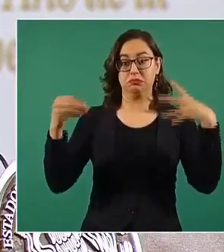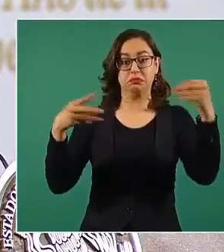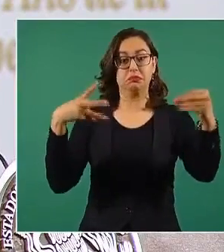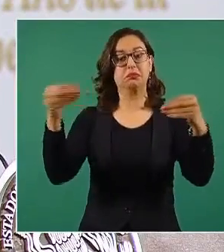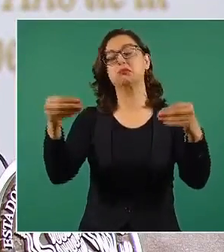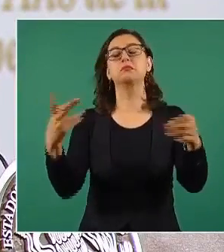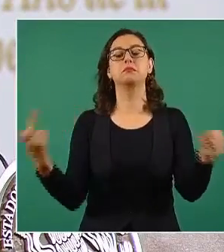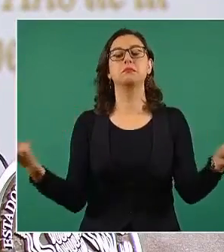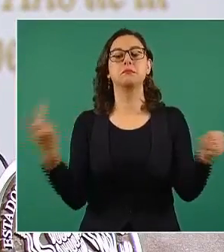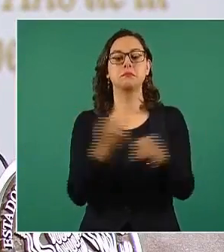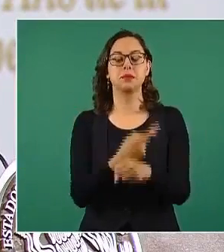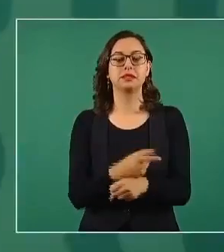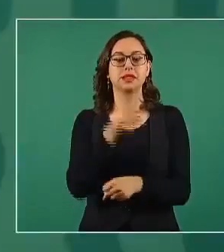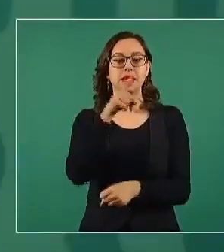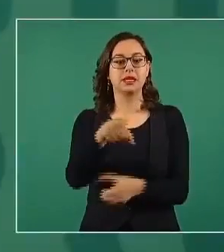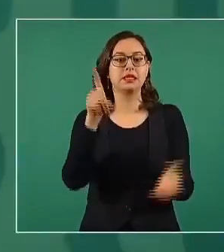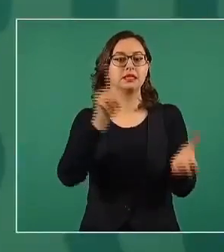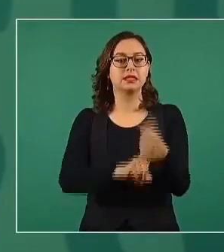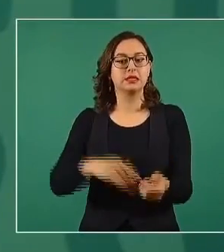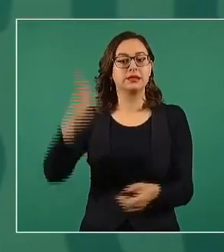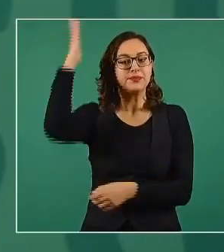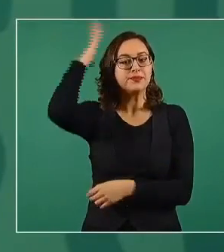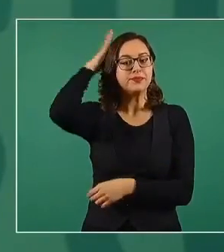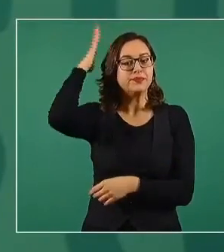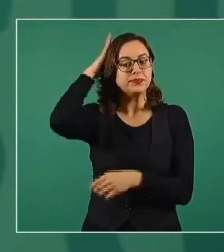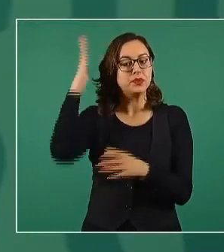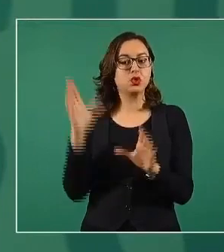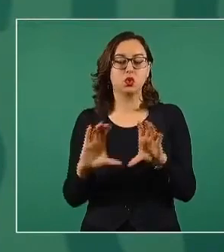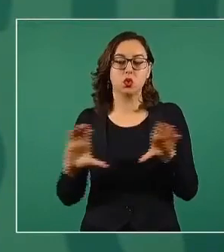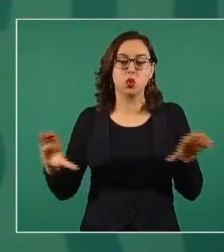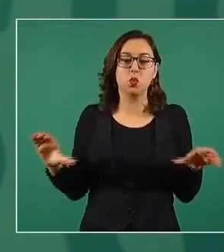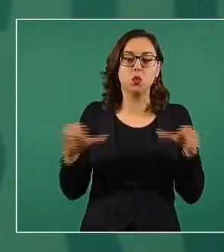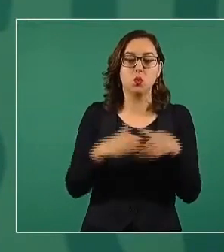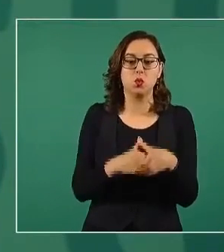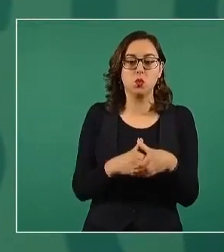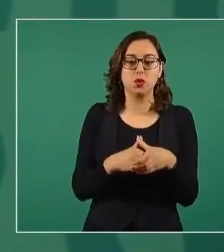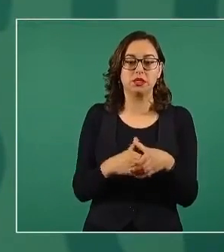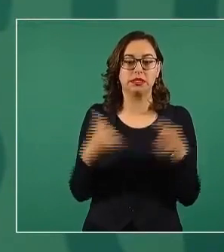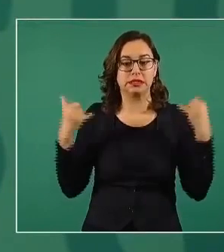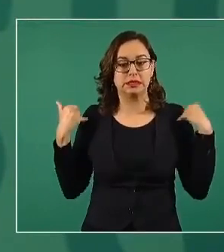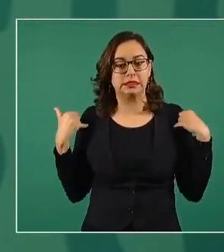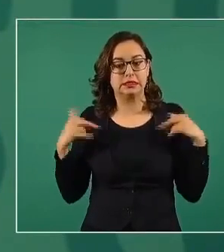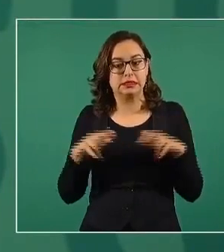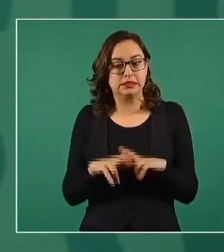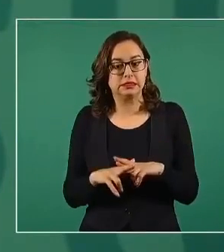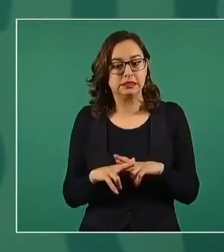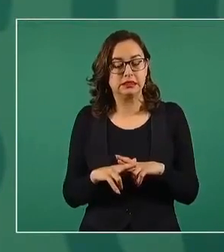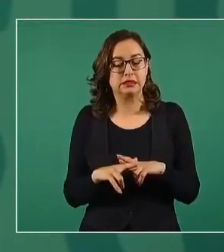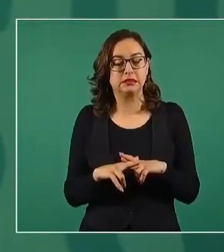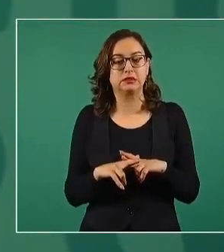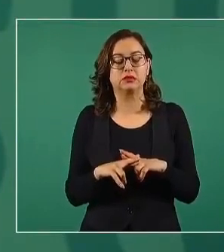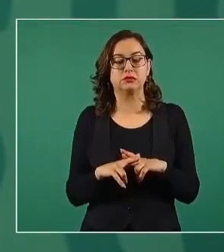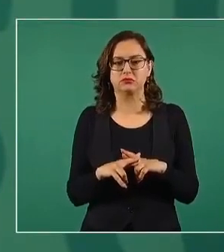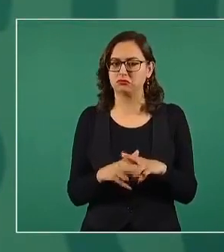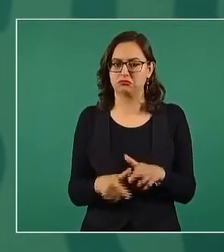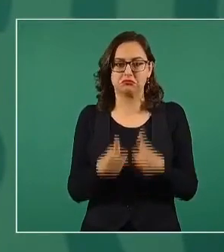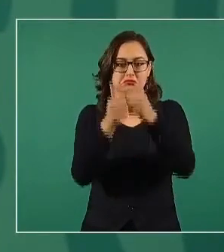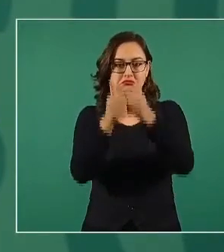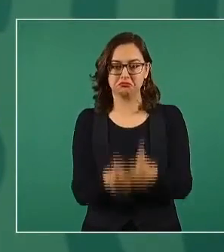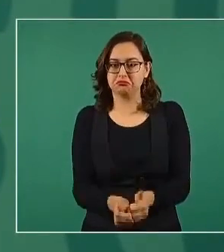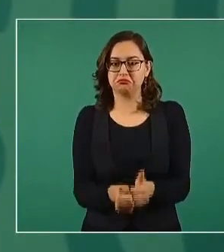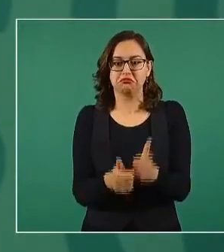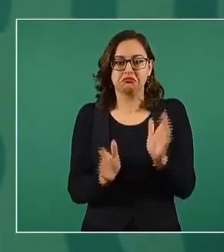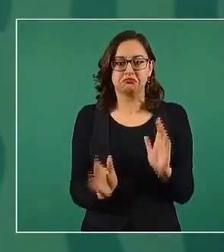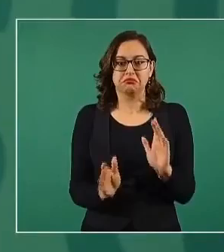instructor comunitario o al líder comunitario, como le llaman ahora, muchas veces o en la comunidad o cerca